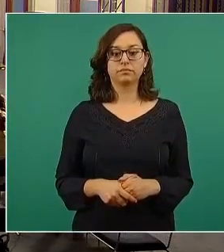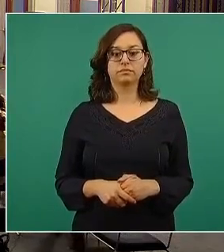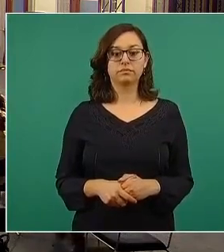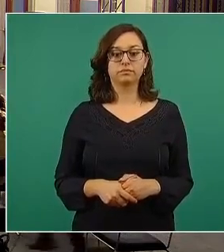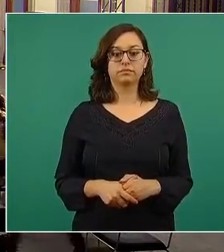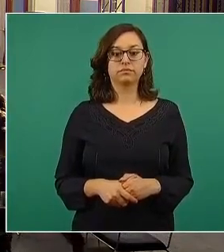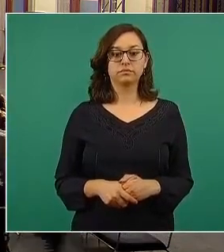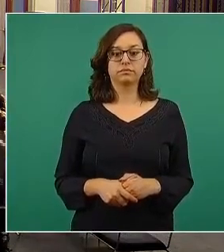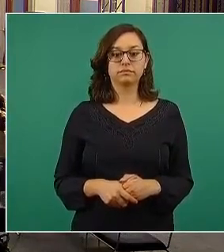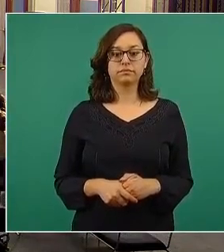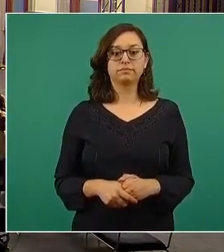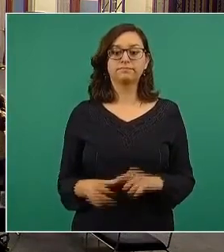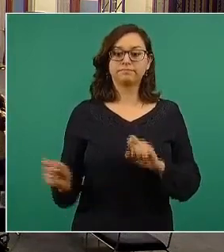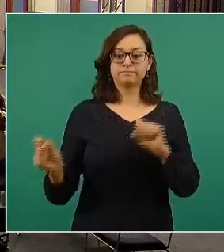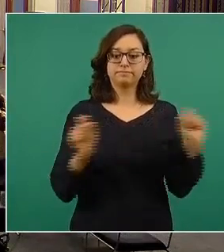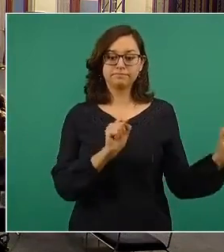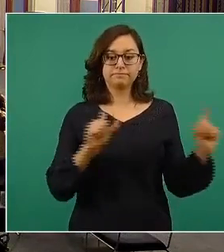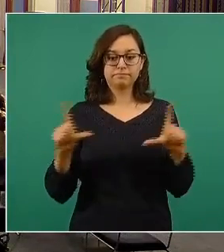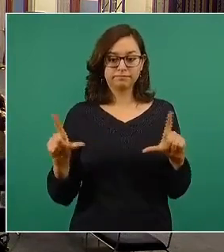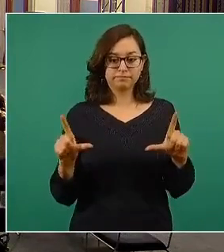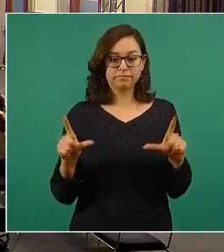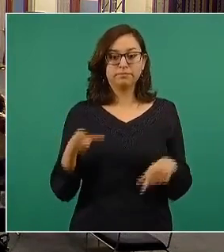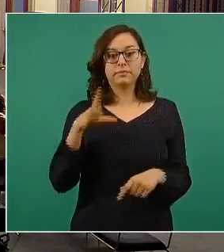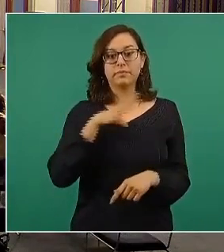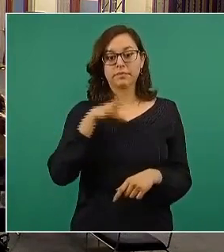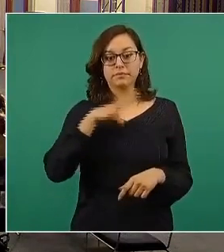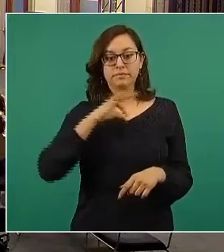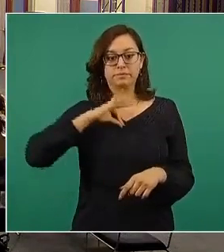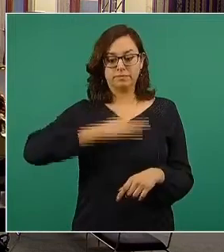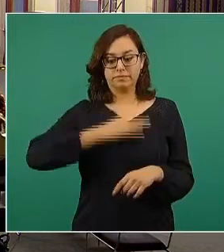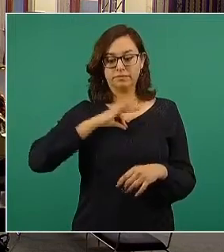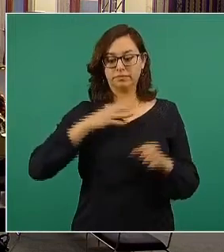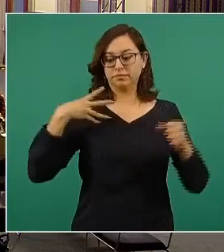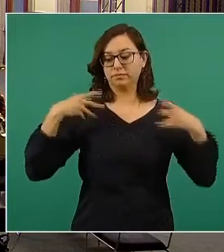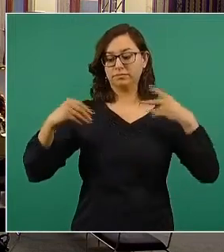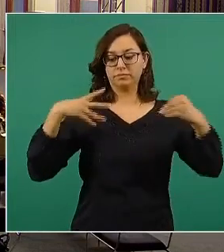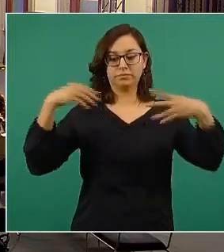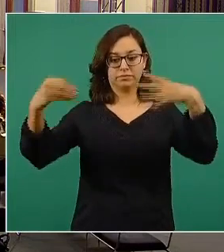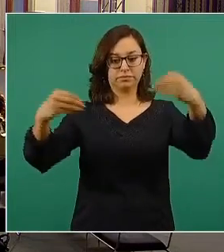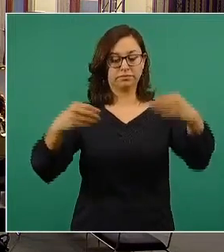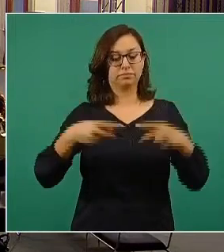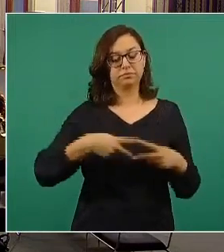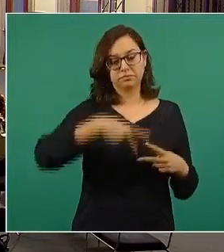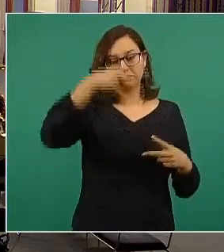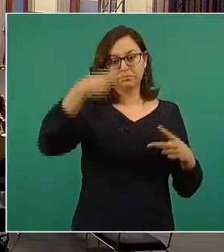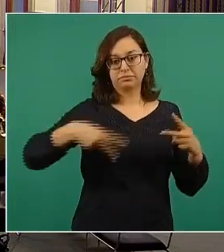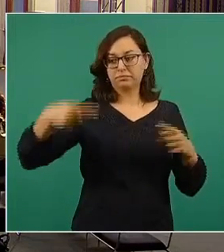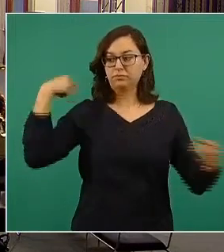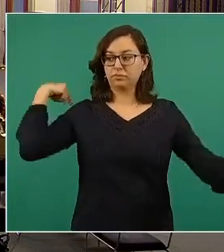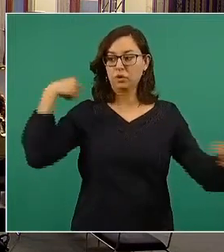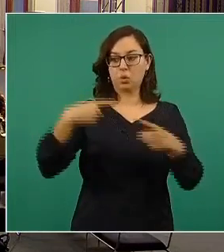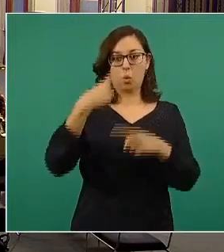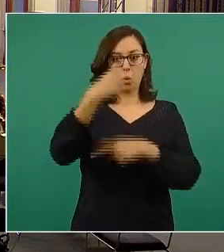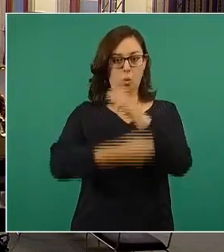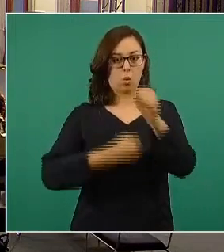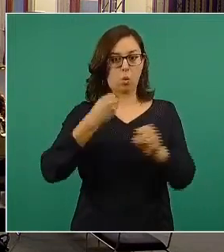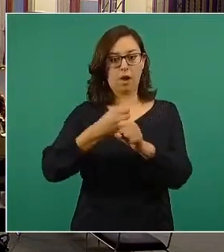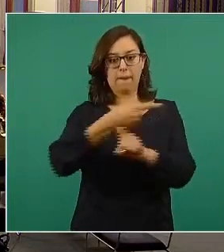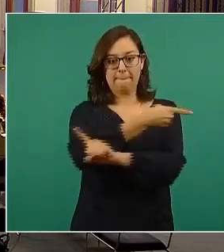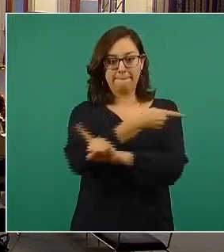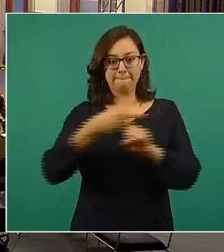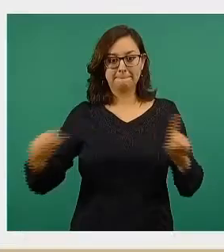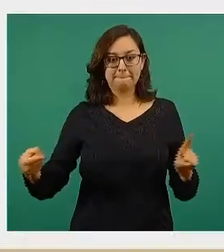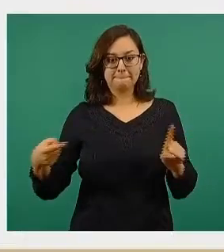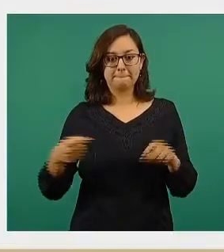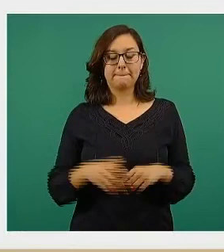¡Ting! Tenemos la curva epidémica de casos estimados, lo que ya hemos dicho, tuvimos 2 picos, esto será explicado a detalle